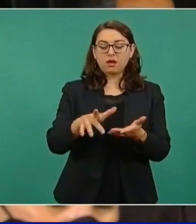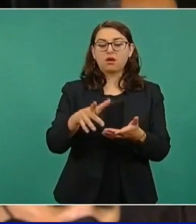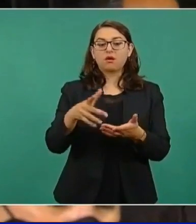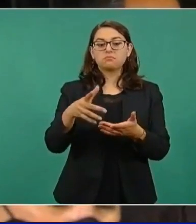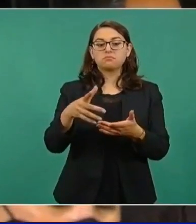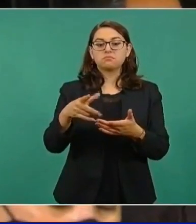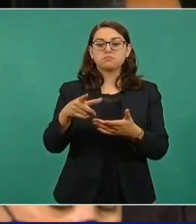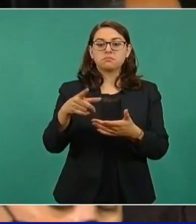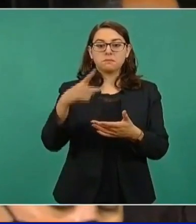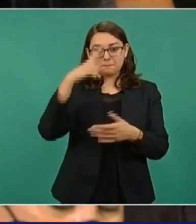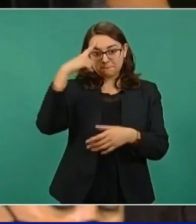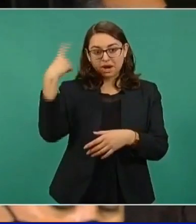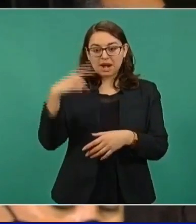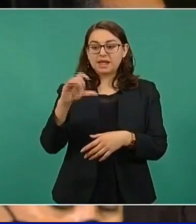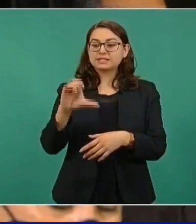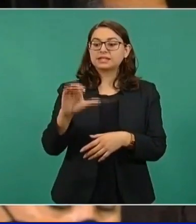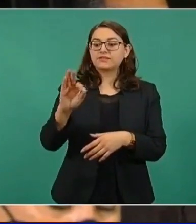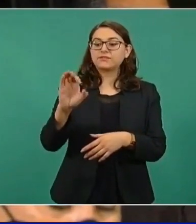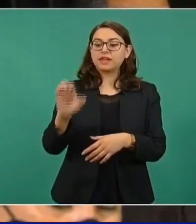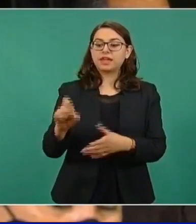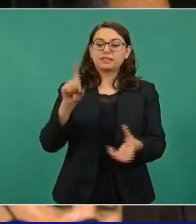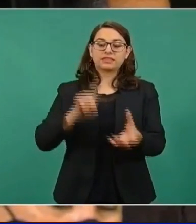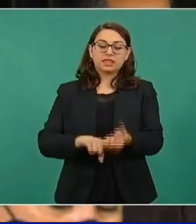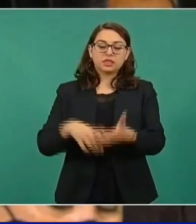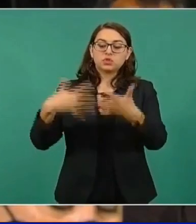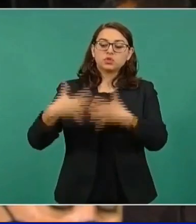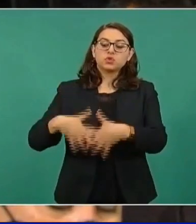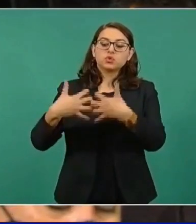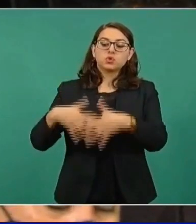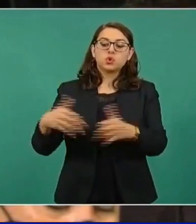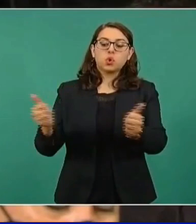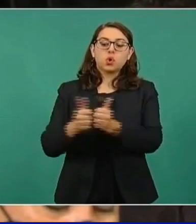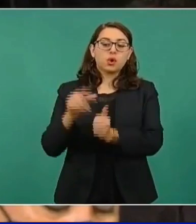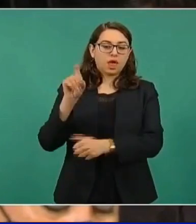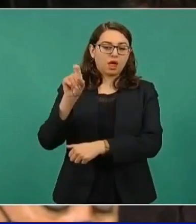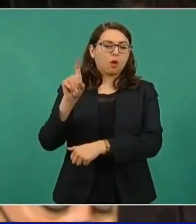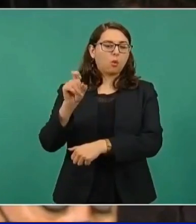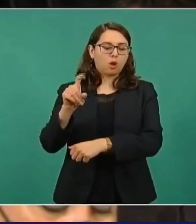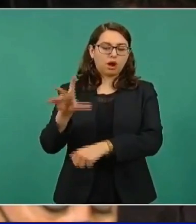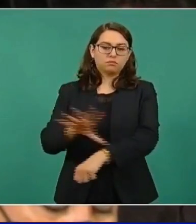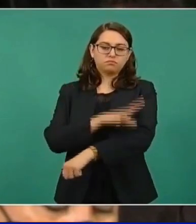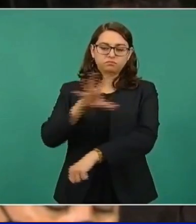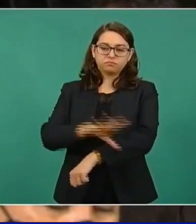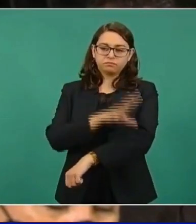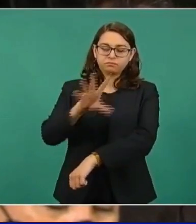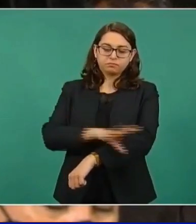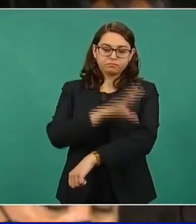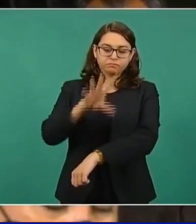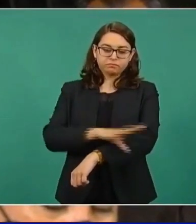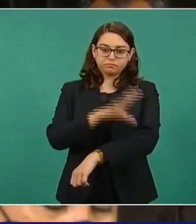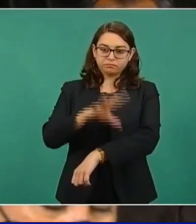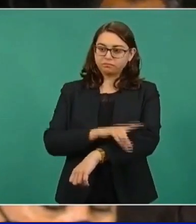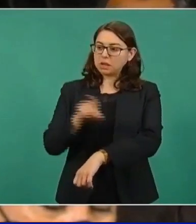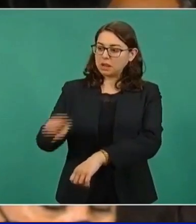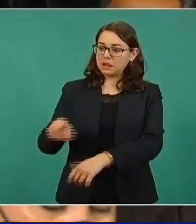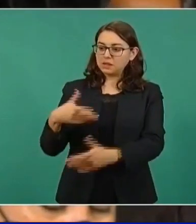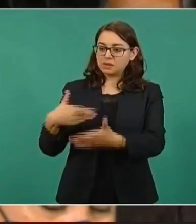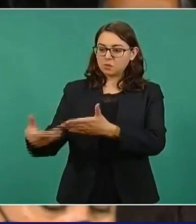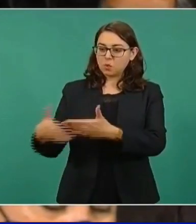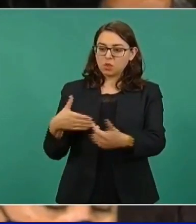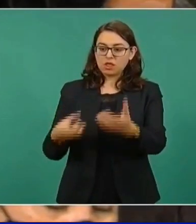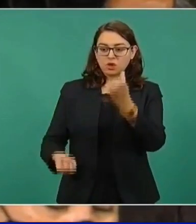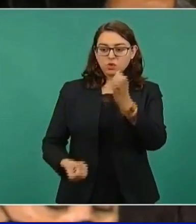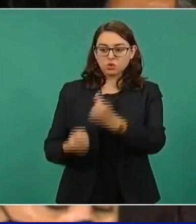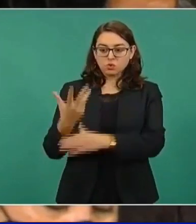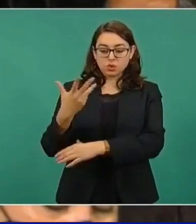hidroeléctricas que se están modernizando para aumentar la generación